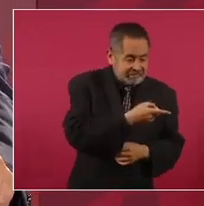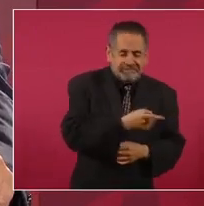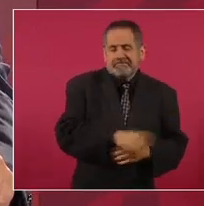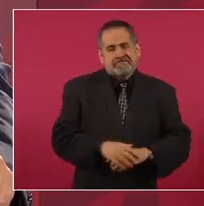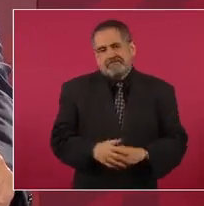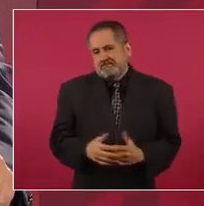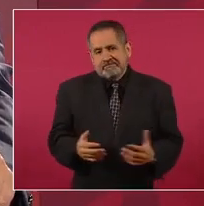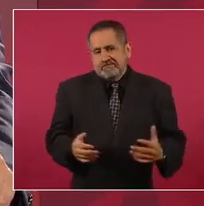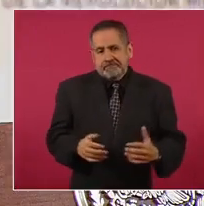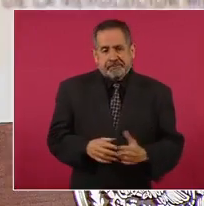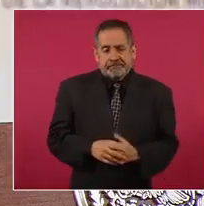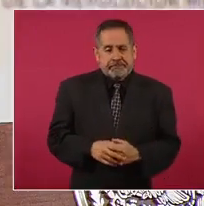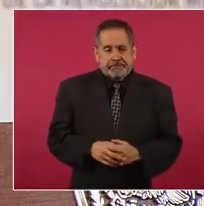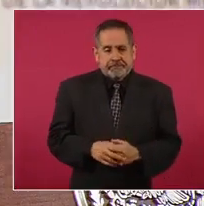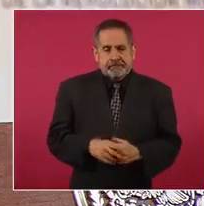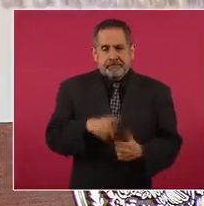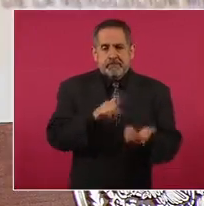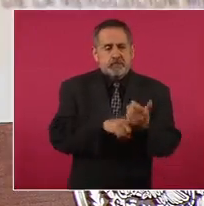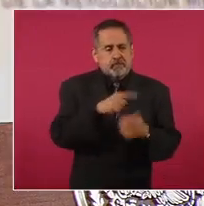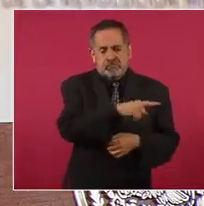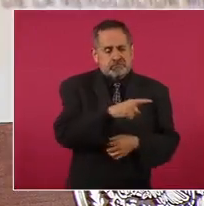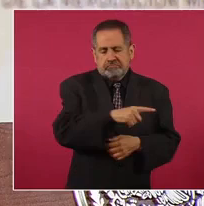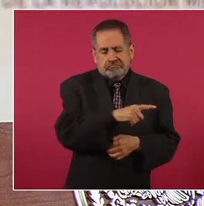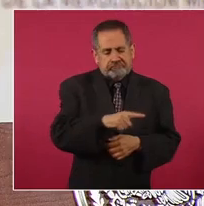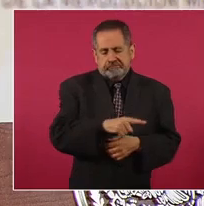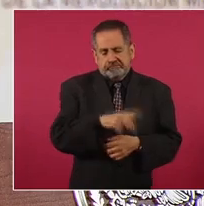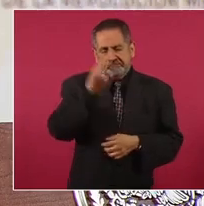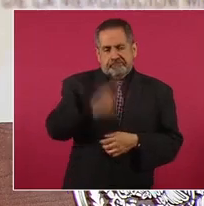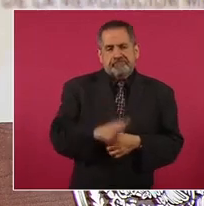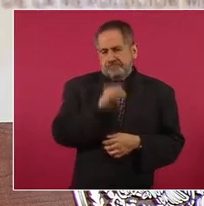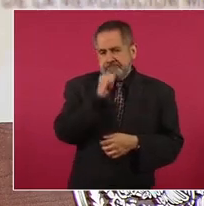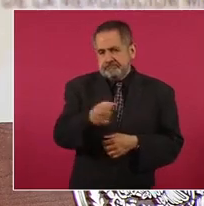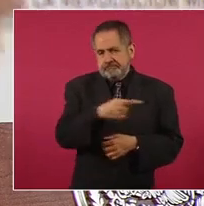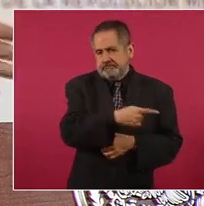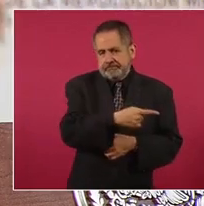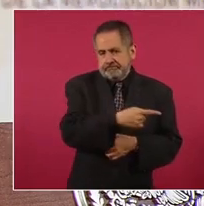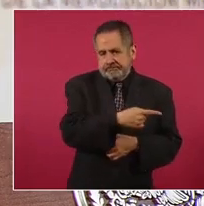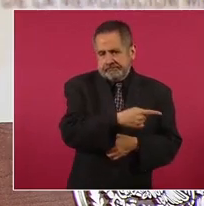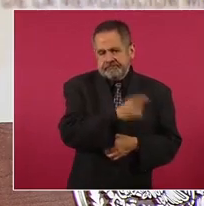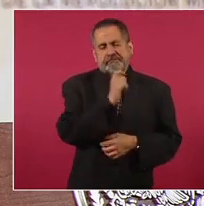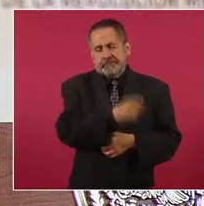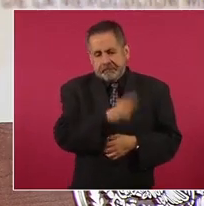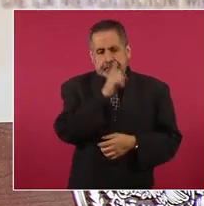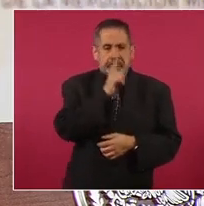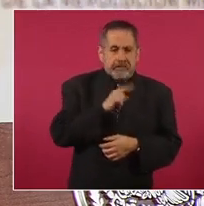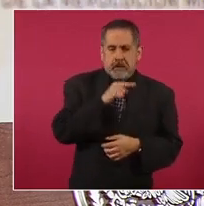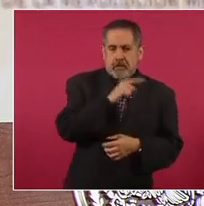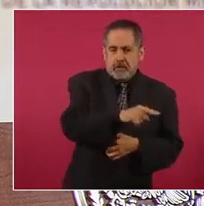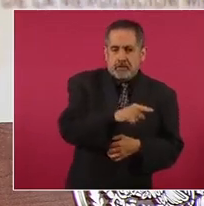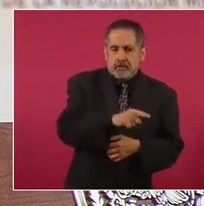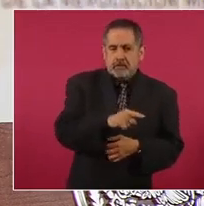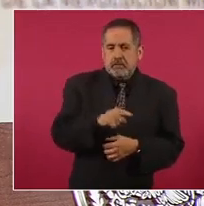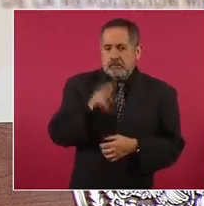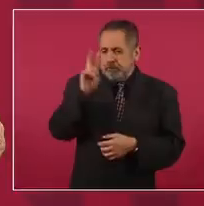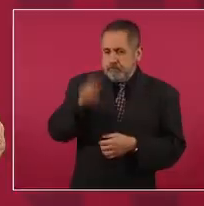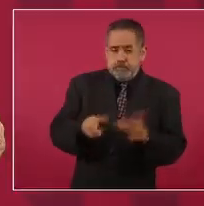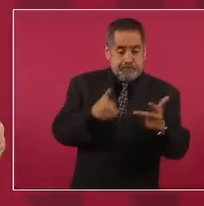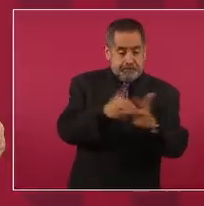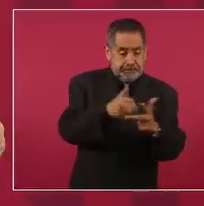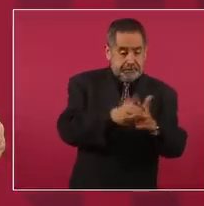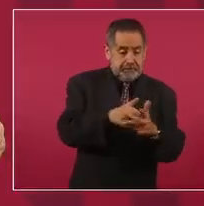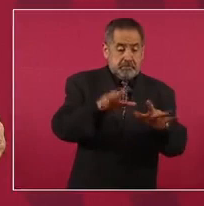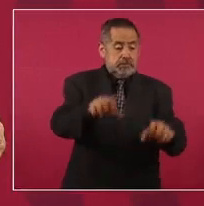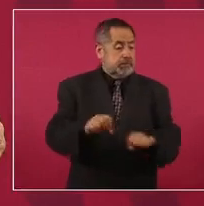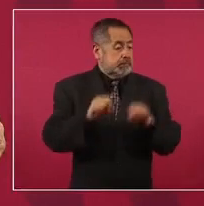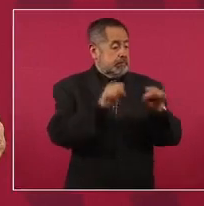de que no fue cierto el que hayan asesinado a los jóvenes y